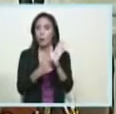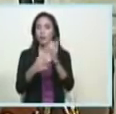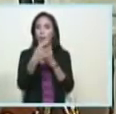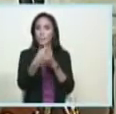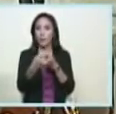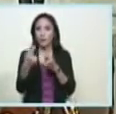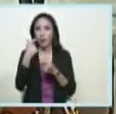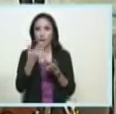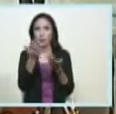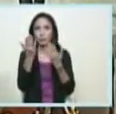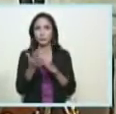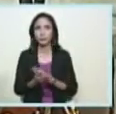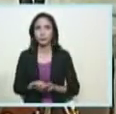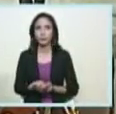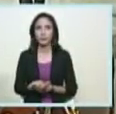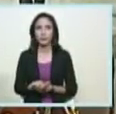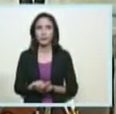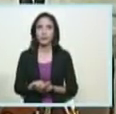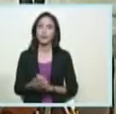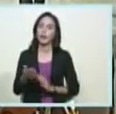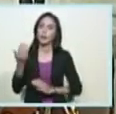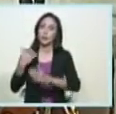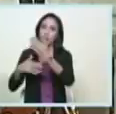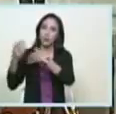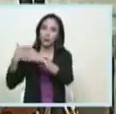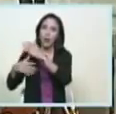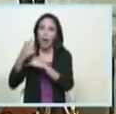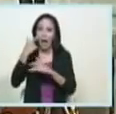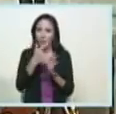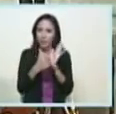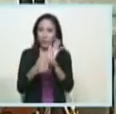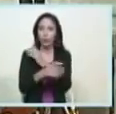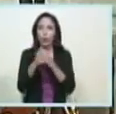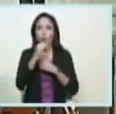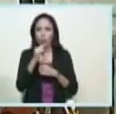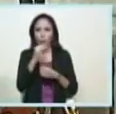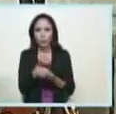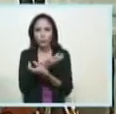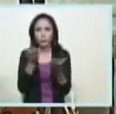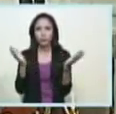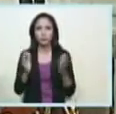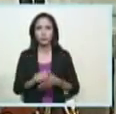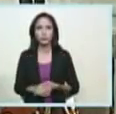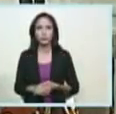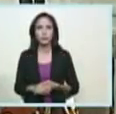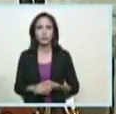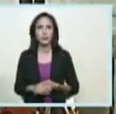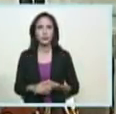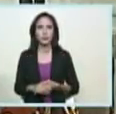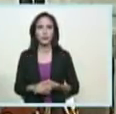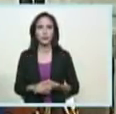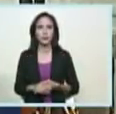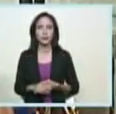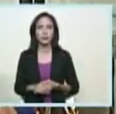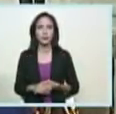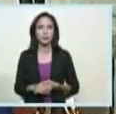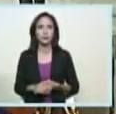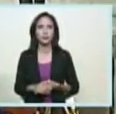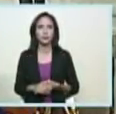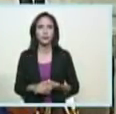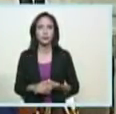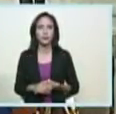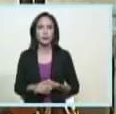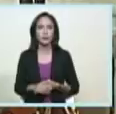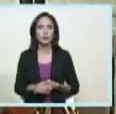mostrárselos seguramente usted lo habrán visto en alguna de las propagandas que han salido por televisión aquí está